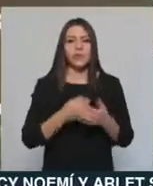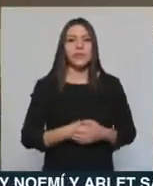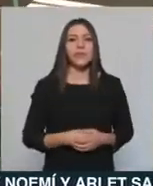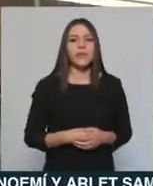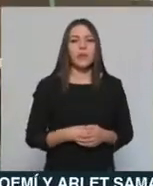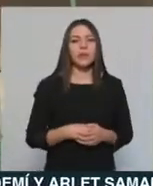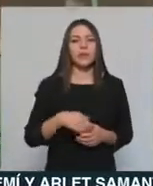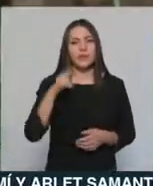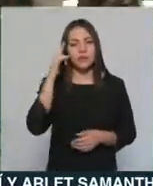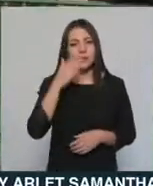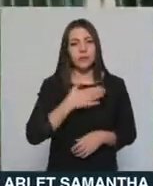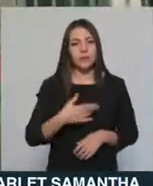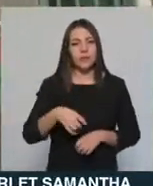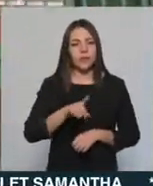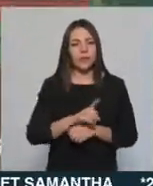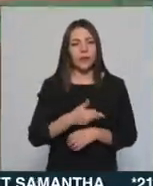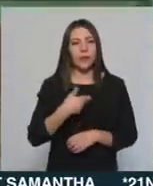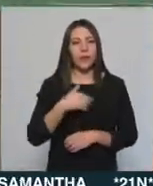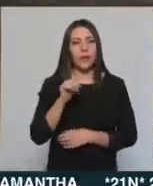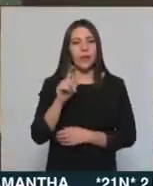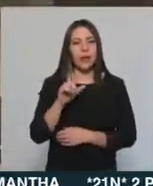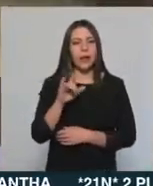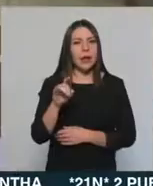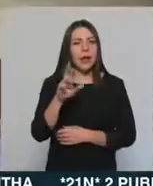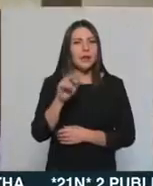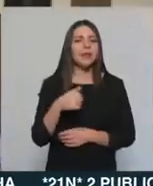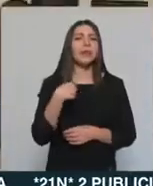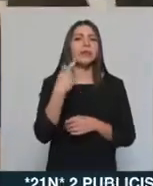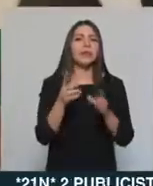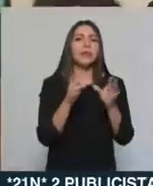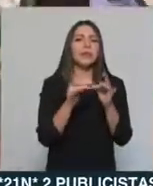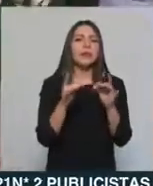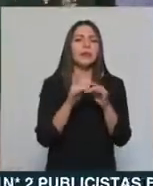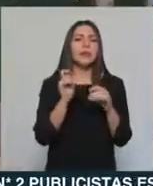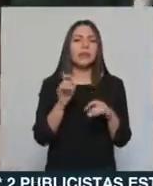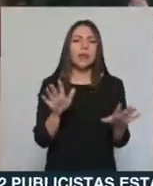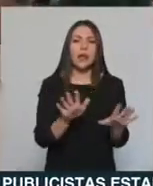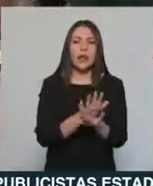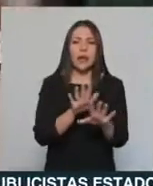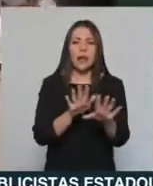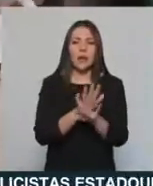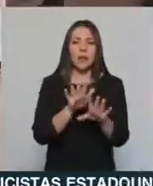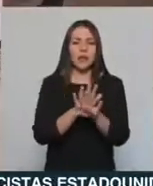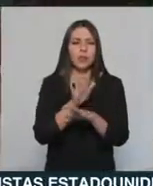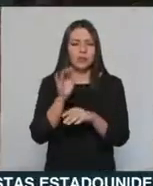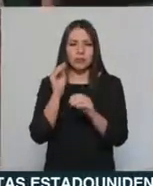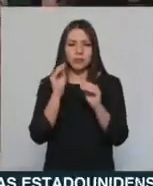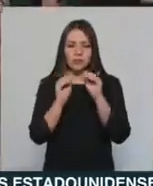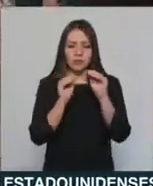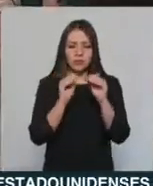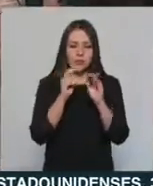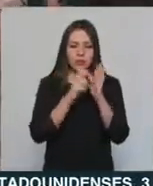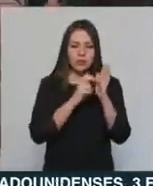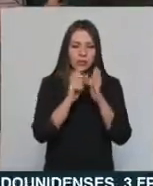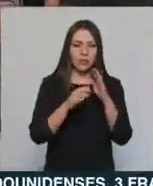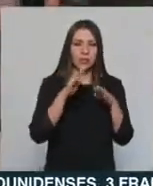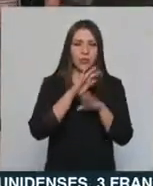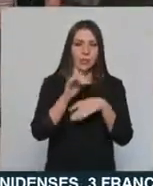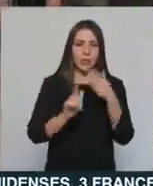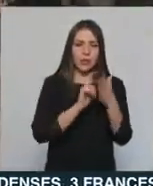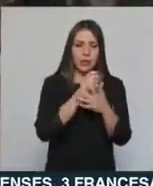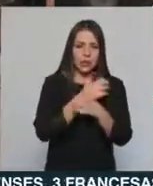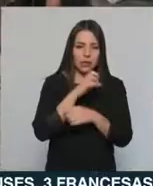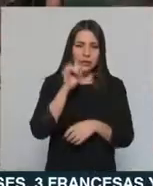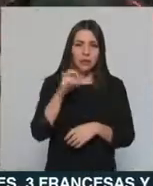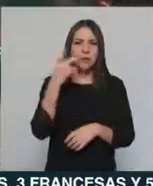días. Le saluda Alejandra Gallardo. Bien lo decía usted, de cambios de forma, pero que sin duda pues son el fondo de esta reforma educativa. Entre ellos, bueno, a través de